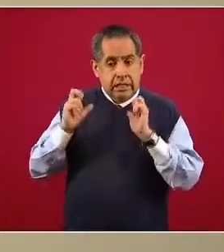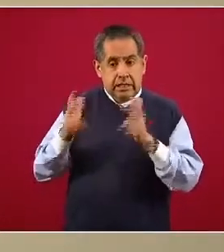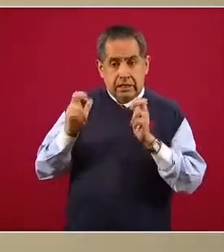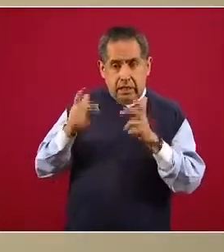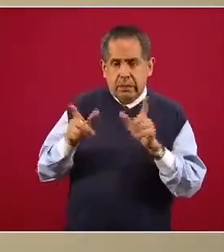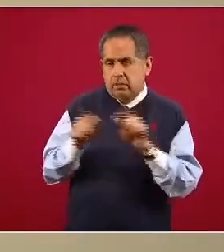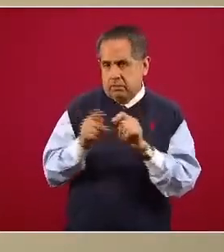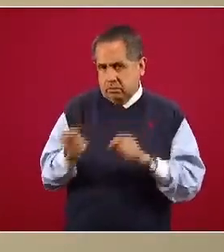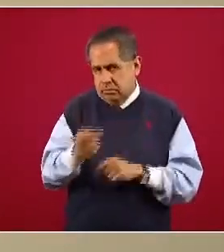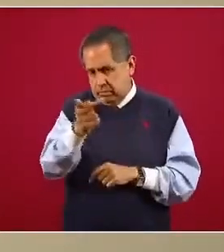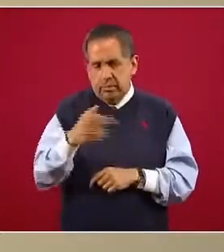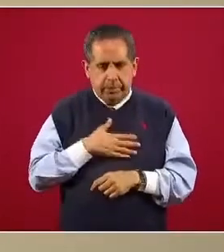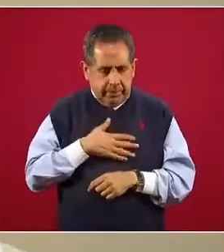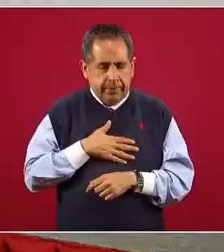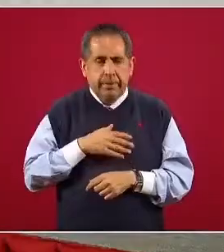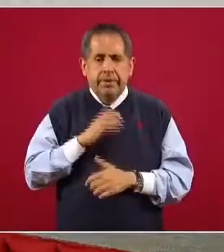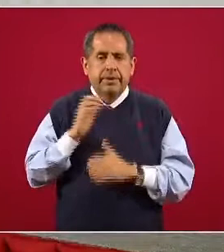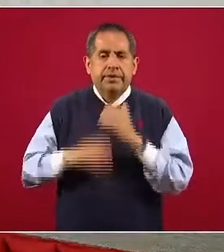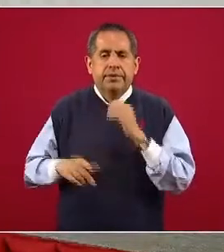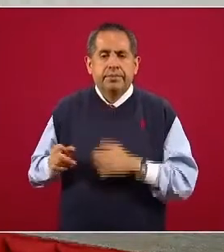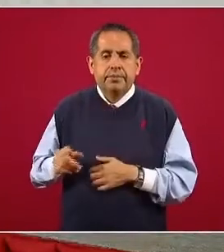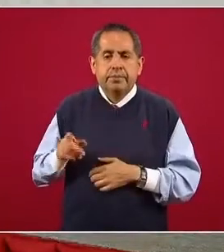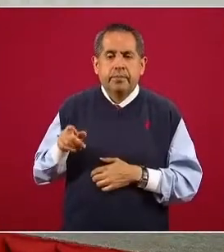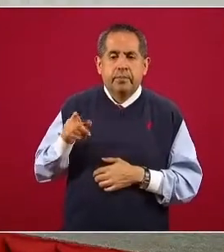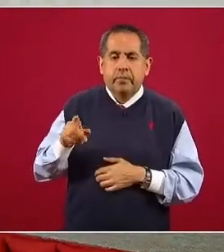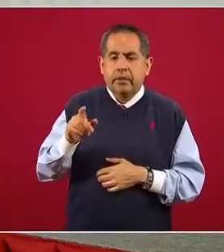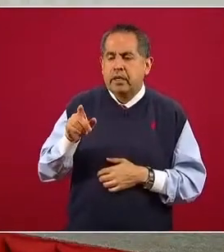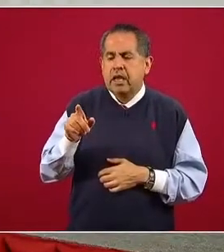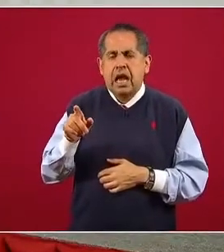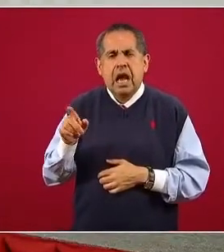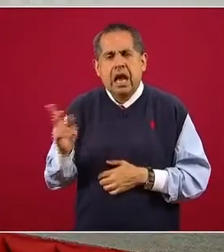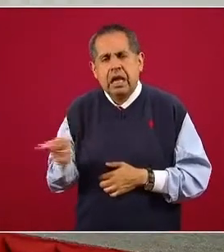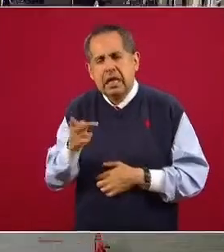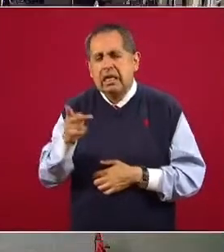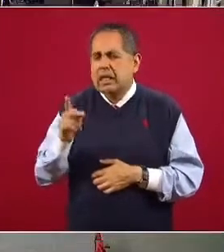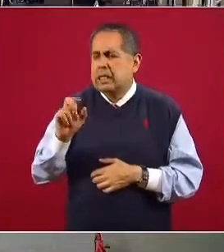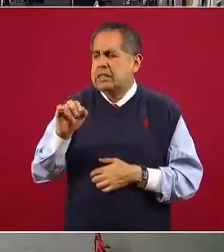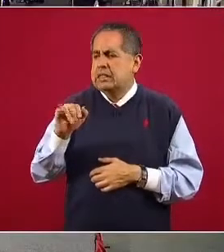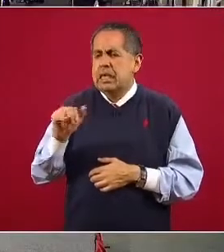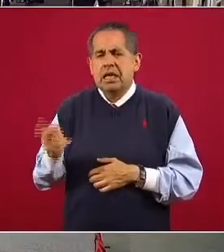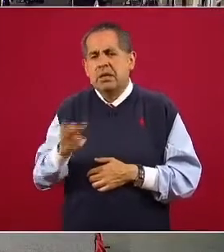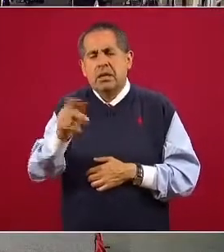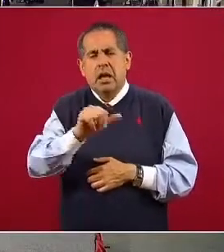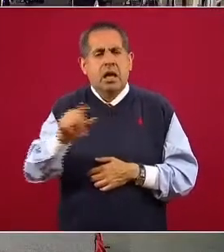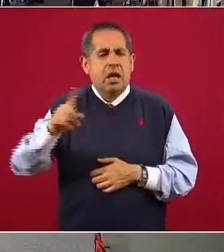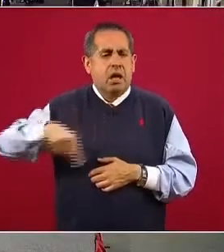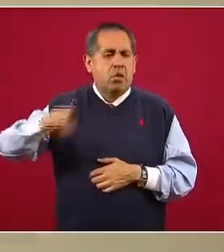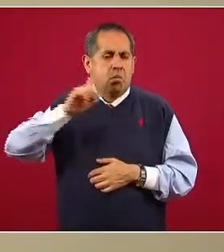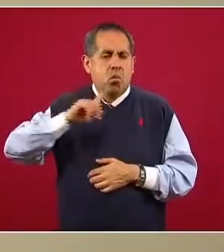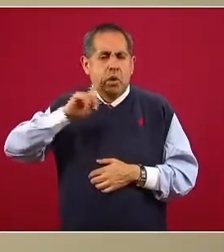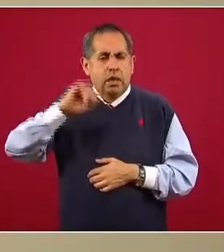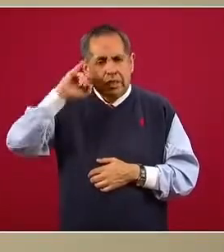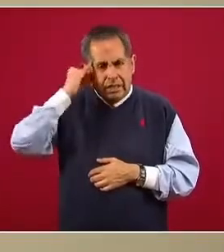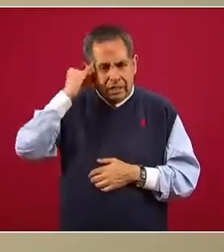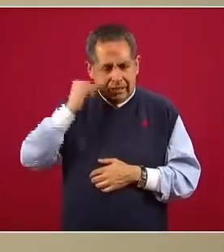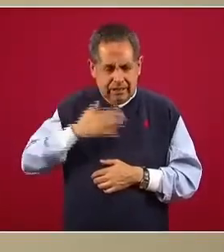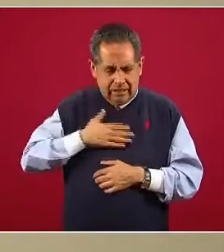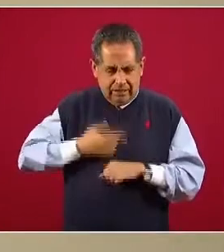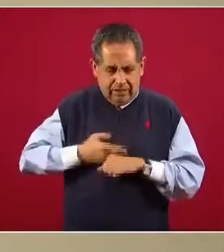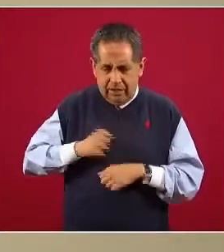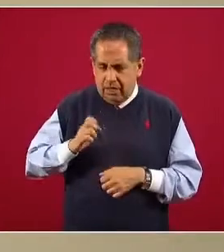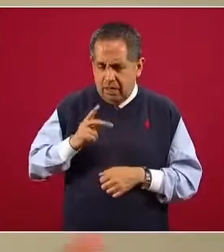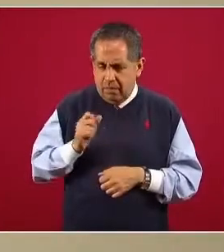esto concluyo mi pregunta, Isaín Mandujano le preguntó sobre las indígenas que tienen EPOC,